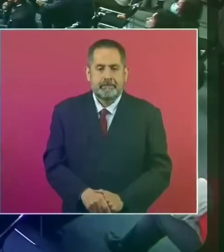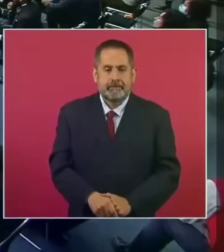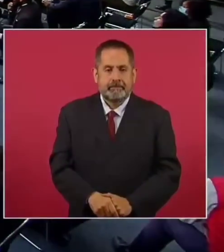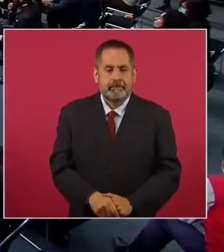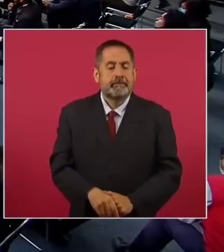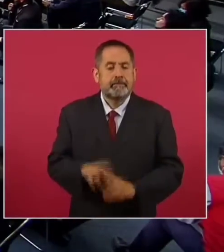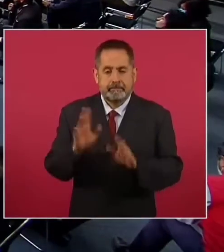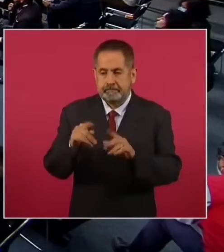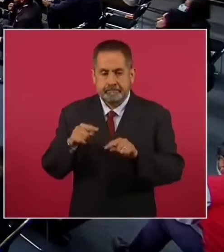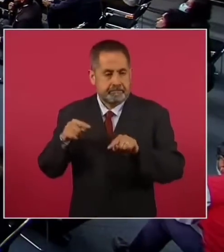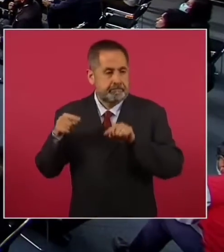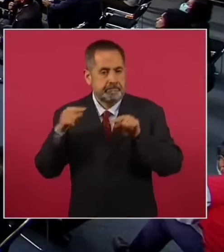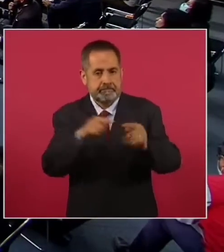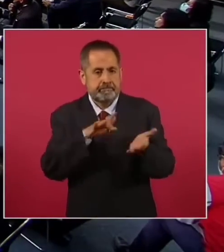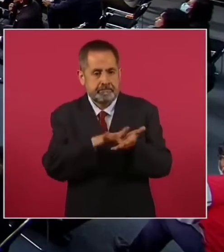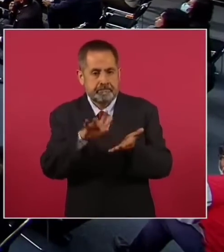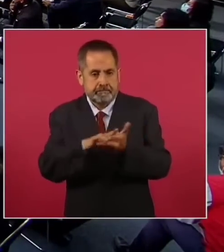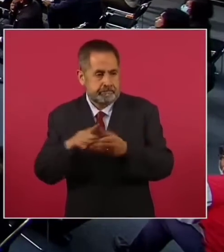apoyo